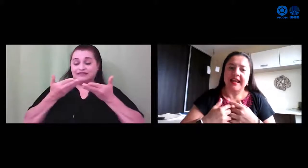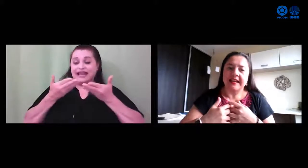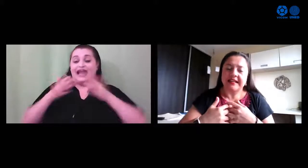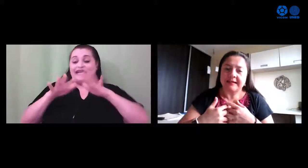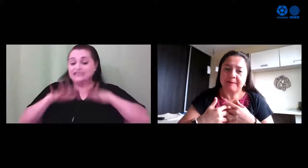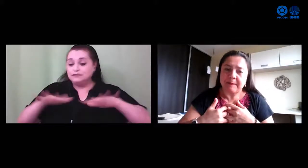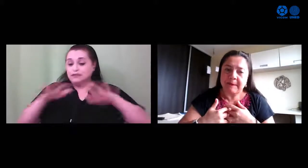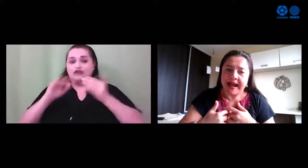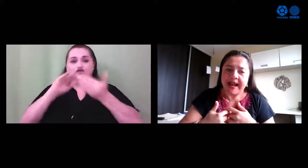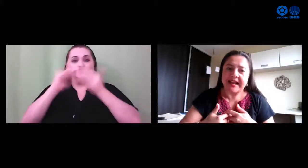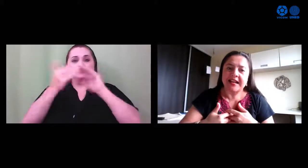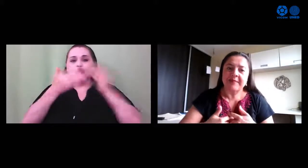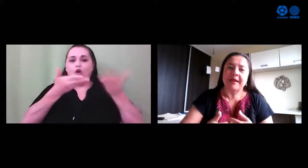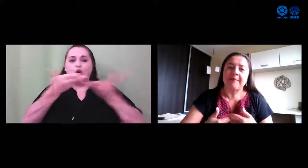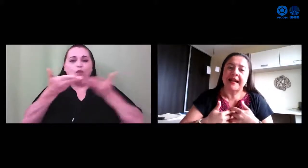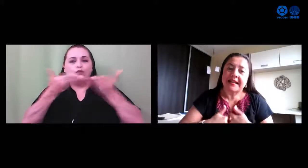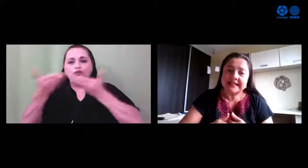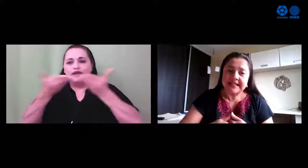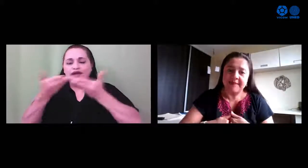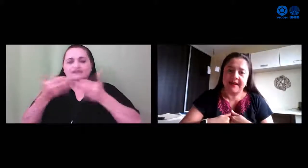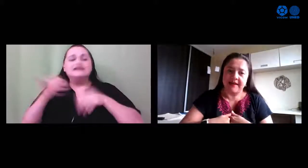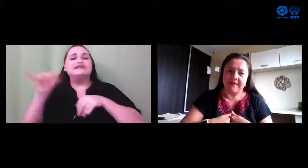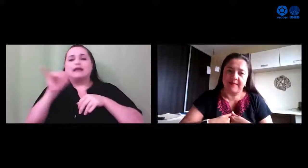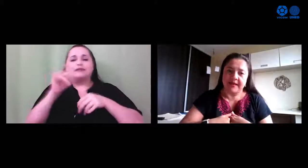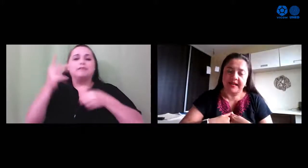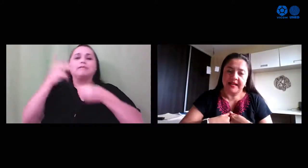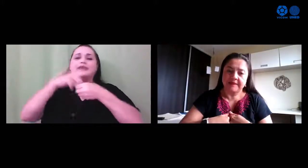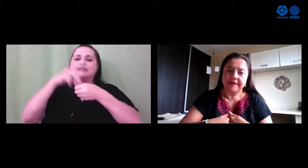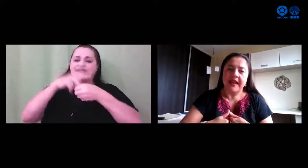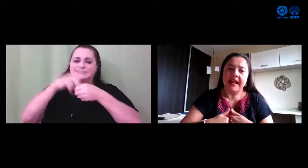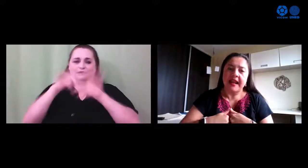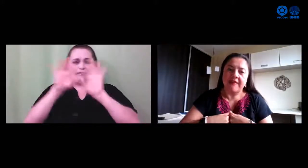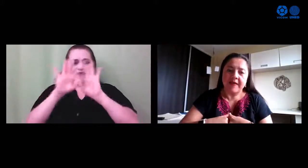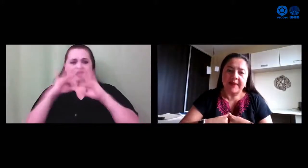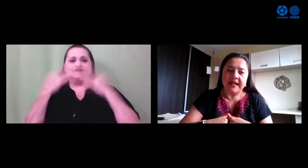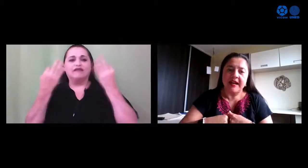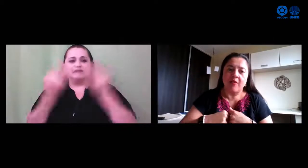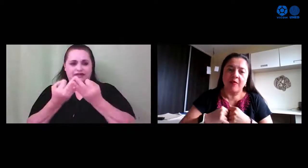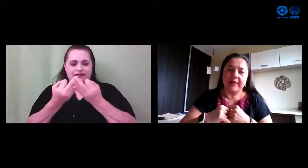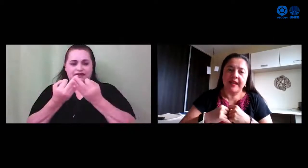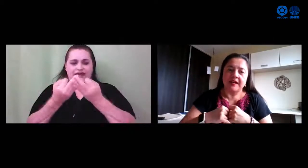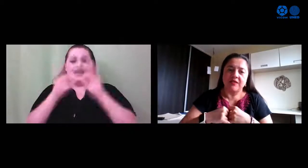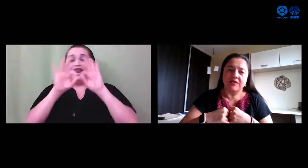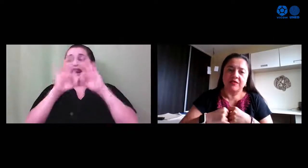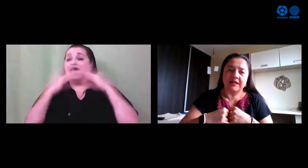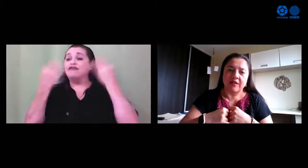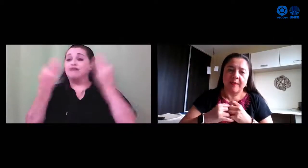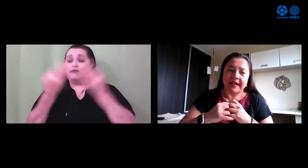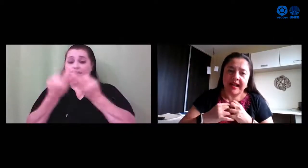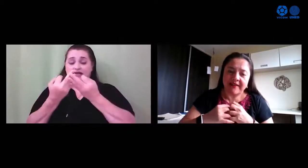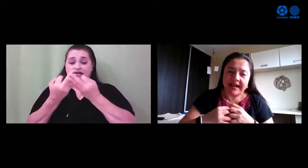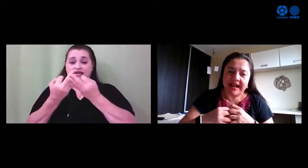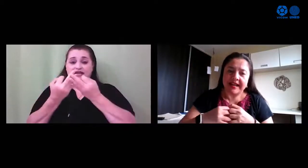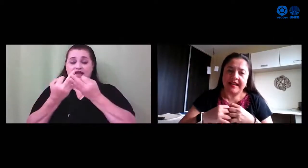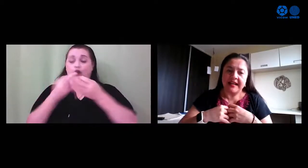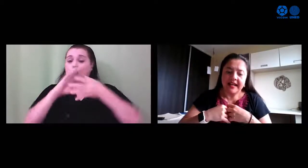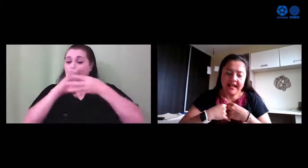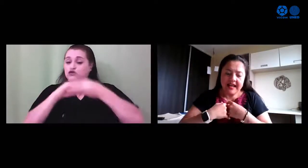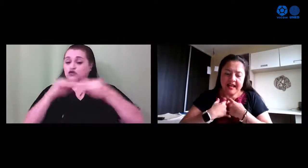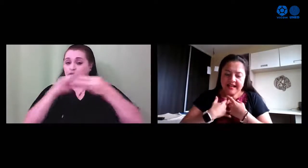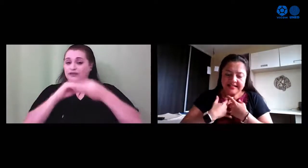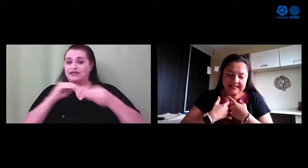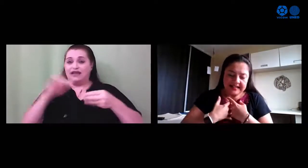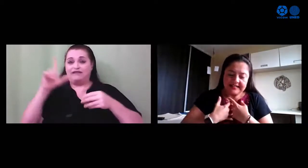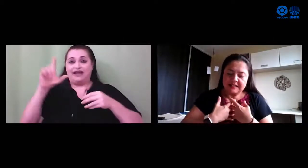comunales para que también participe la familia. La familia, como bien nos comentaba